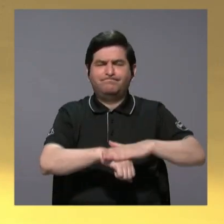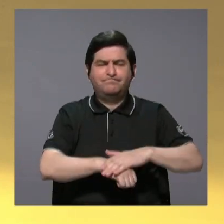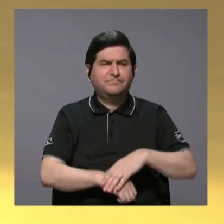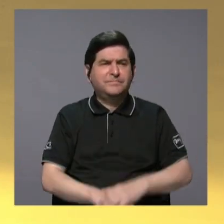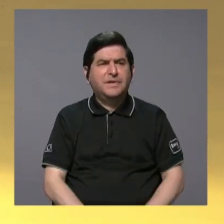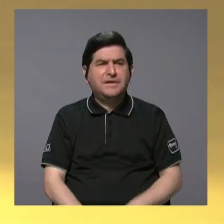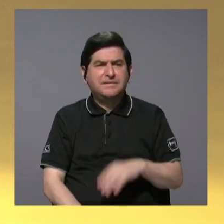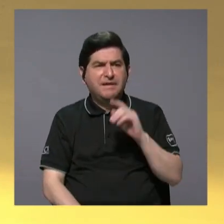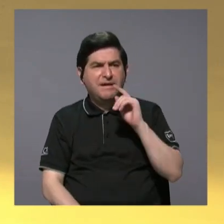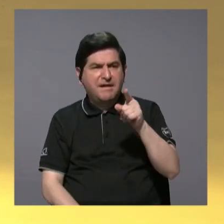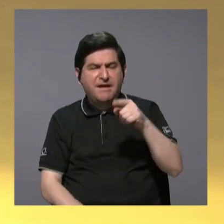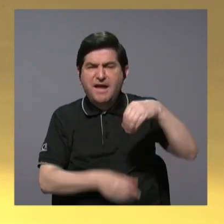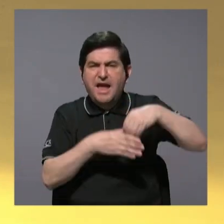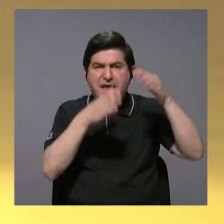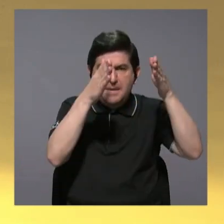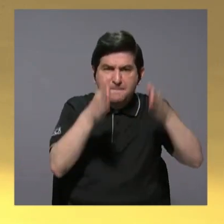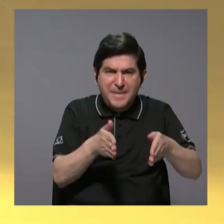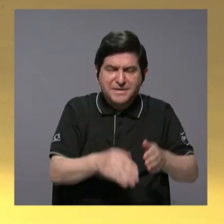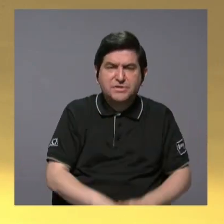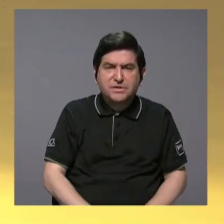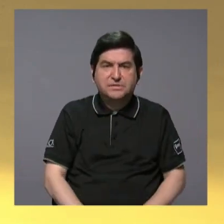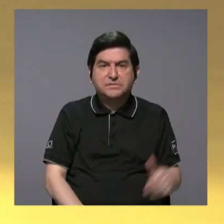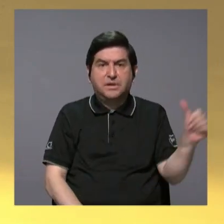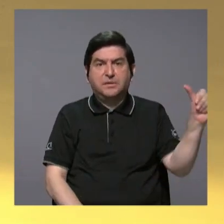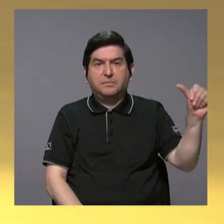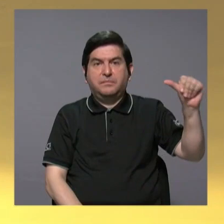los inversionistas